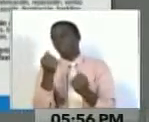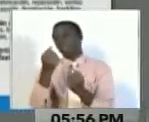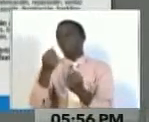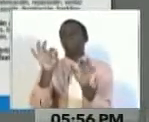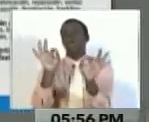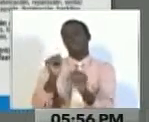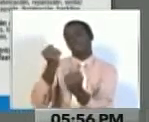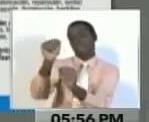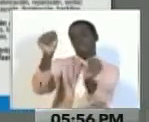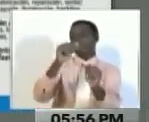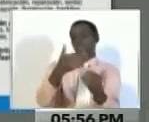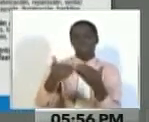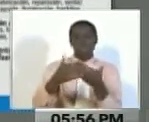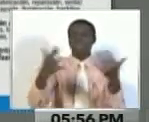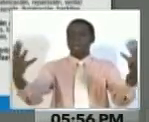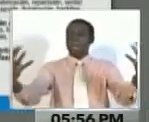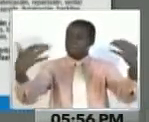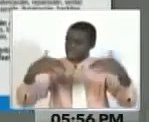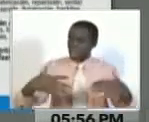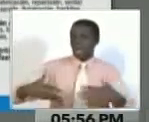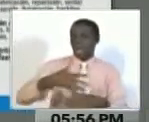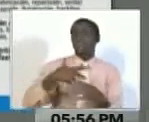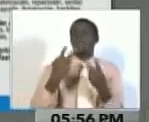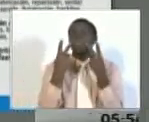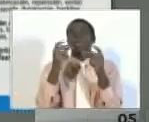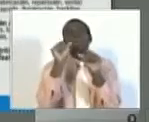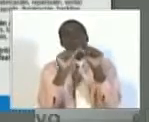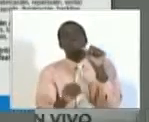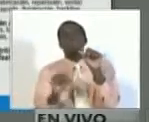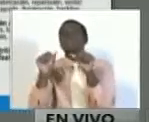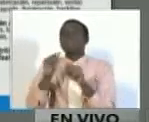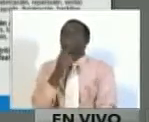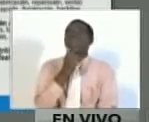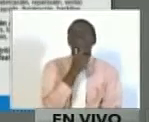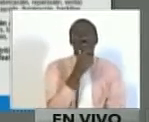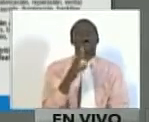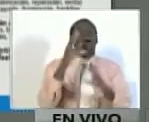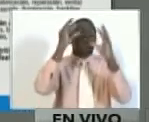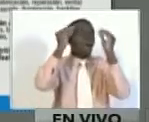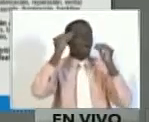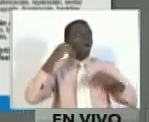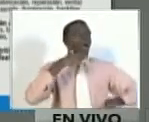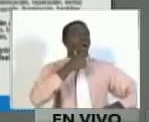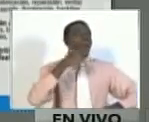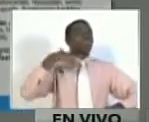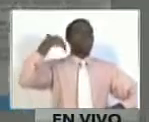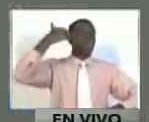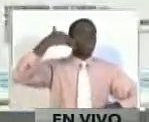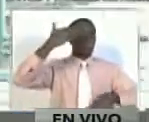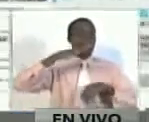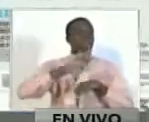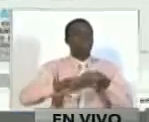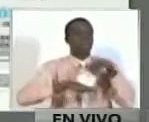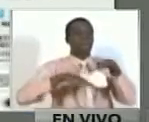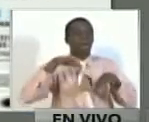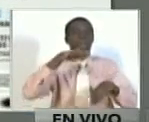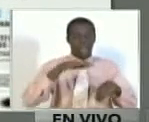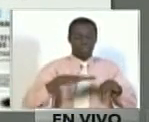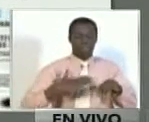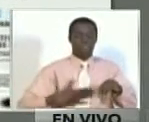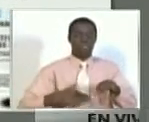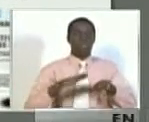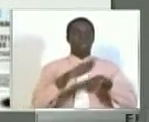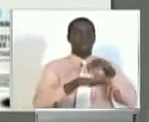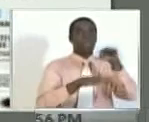el hecho de estar aquí y conocer cómo funciona un mercado de música les va a brindar una experiencia que les va a permitir abordar otro espacio como este en cualquier lugar del planeta, porque lo que va a